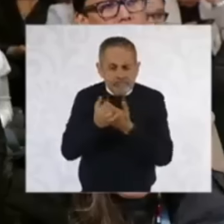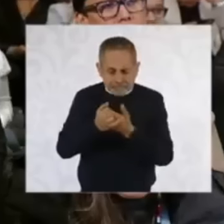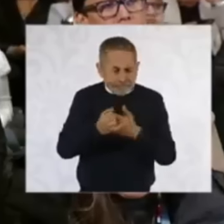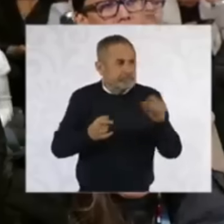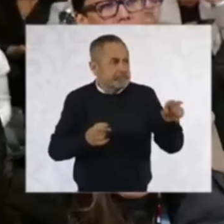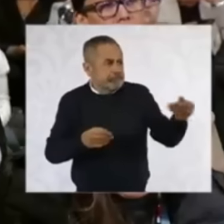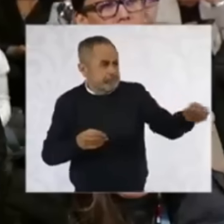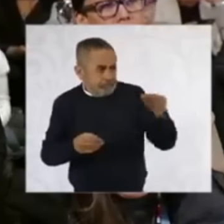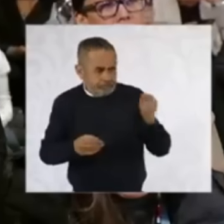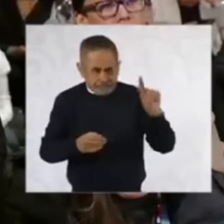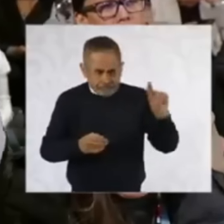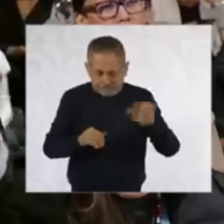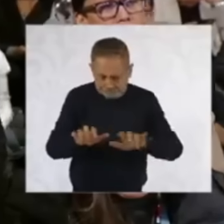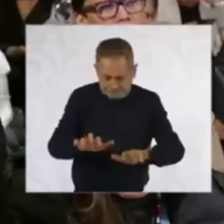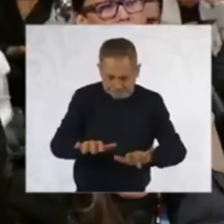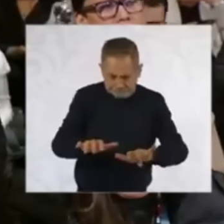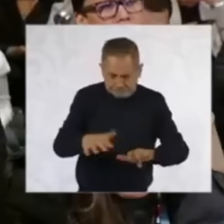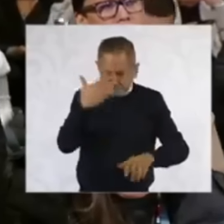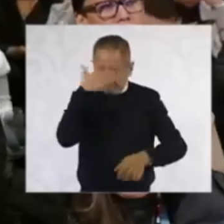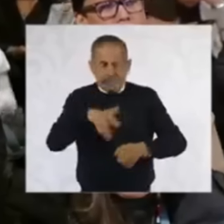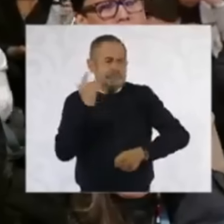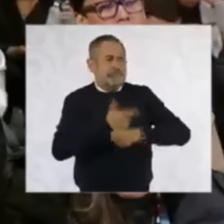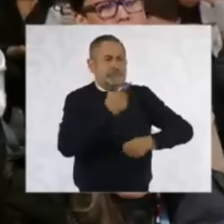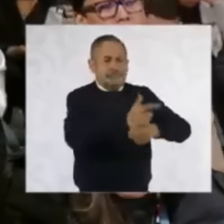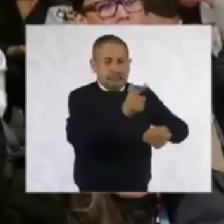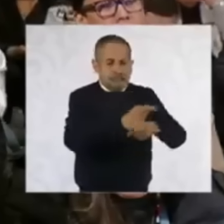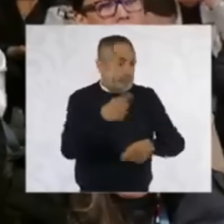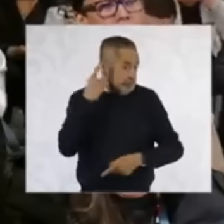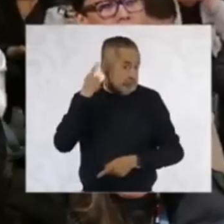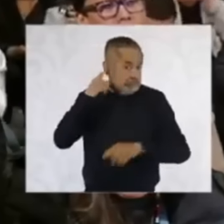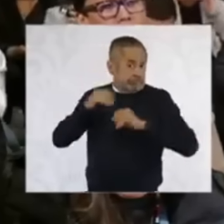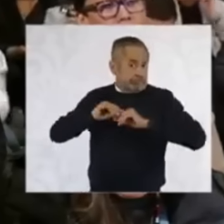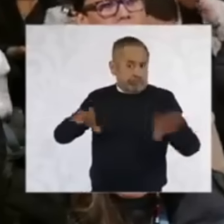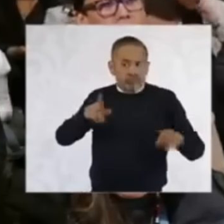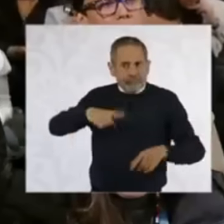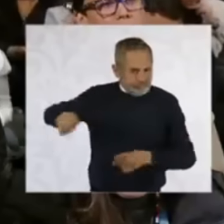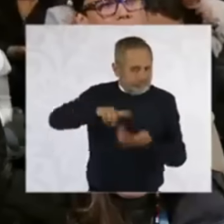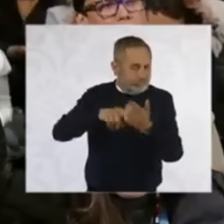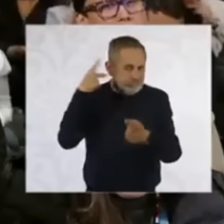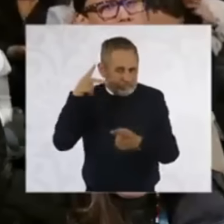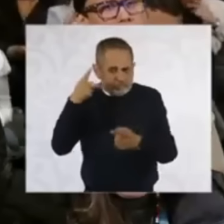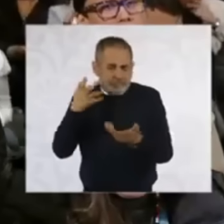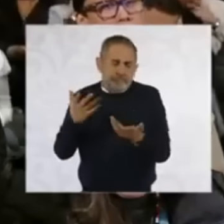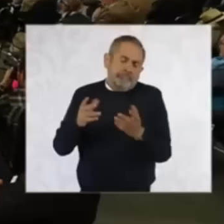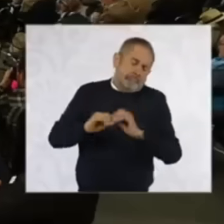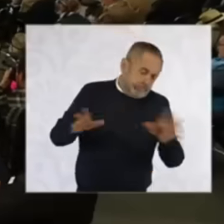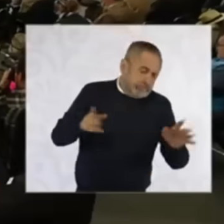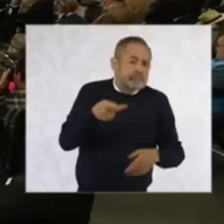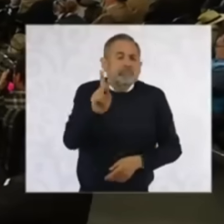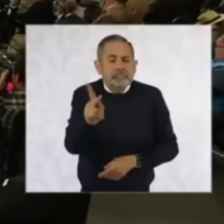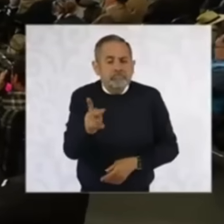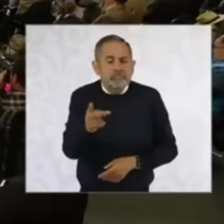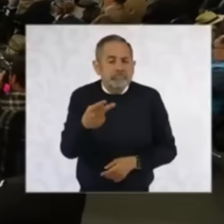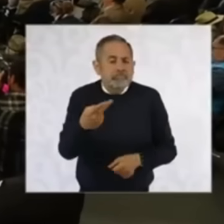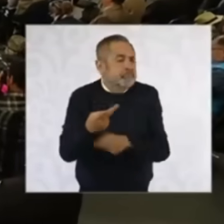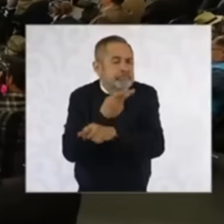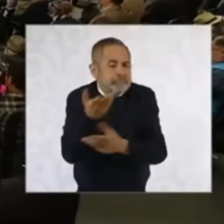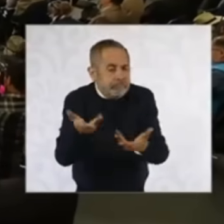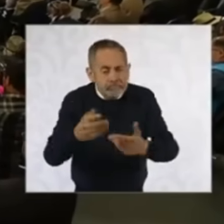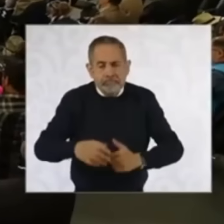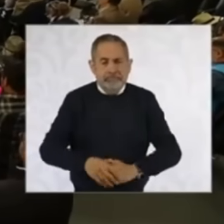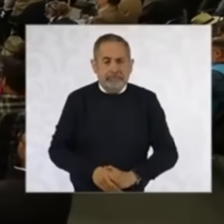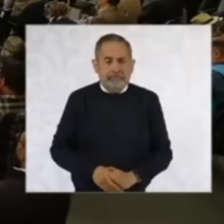alguna manera prevenir este caso tan sonado que ya se están tomando acciones pero pues al final el día fue mediático sí